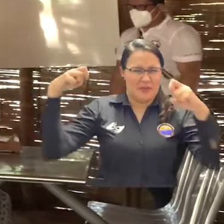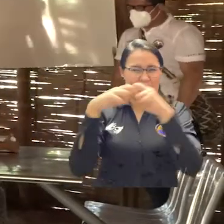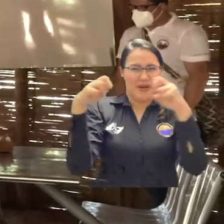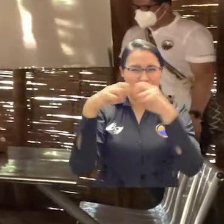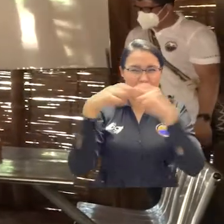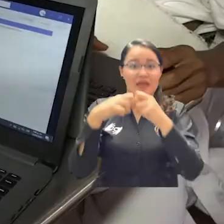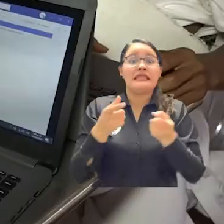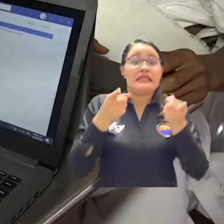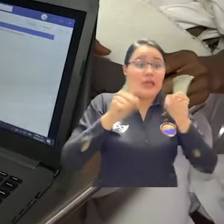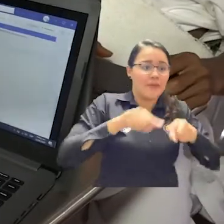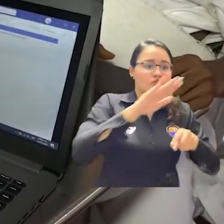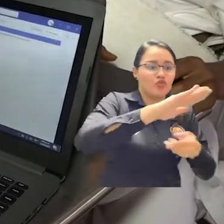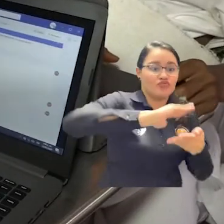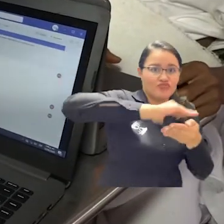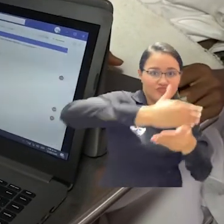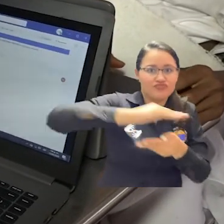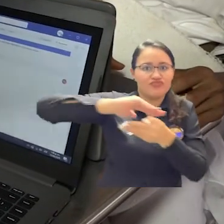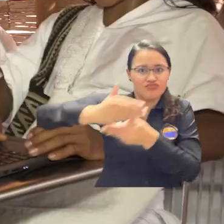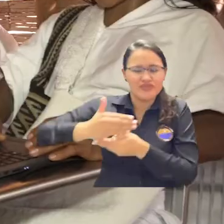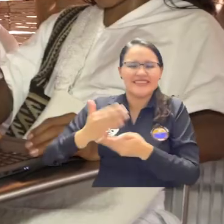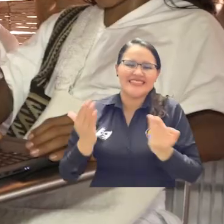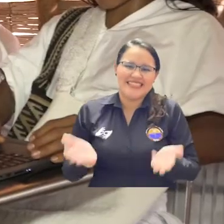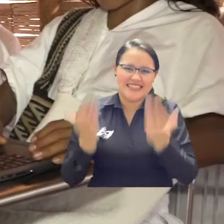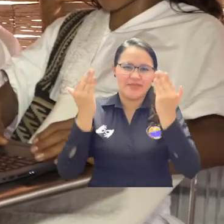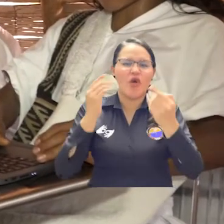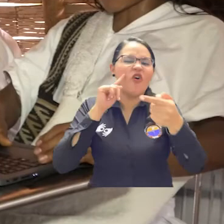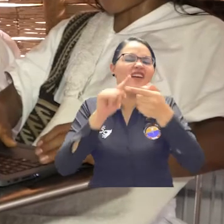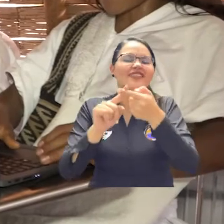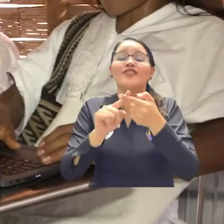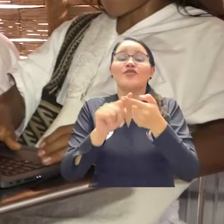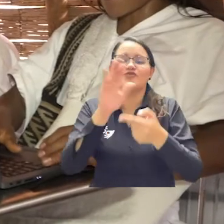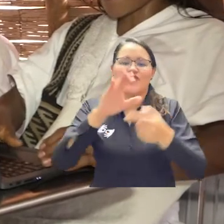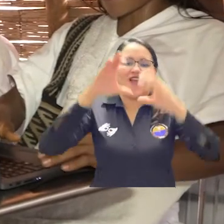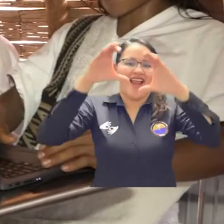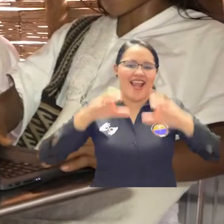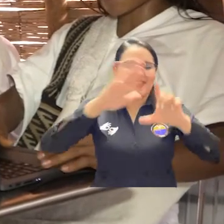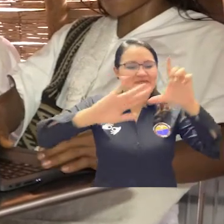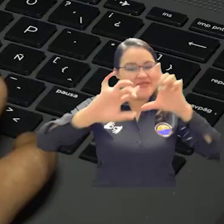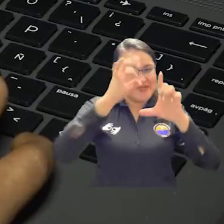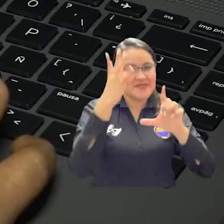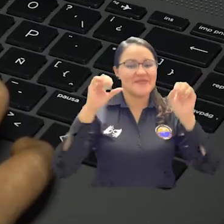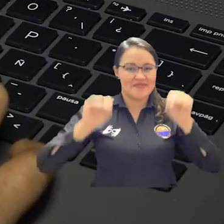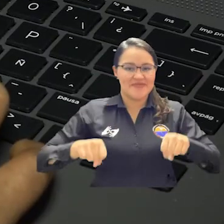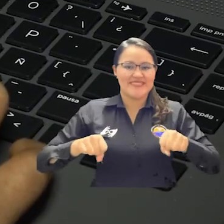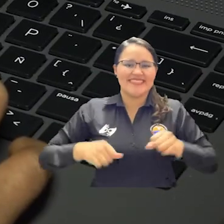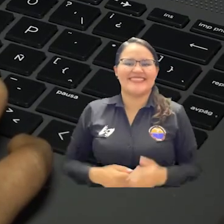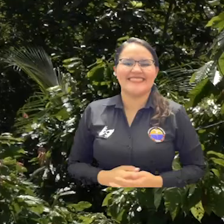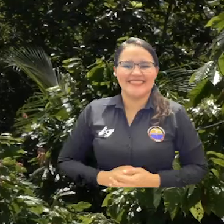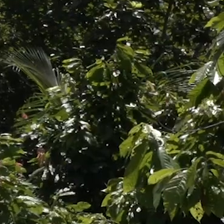de la universidad, computadores portátiles que permite asumir estas clases virtuales.